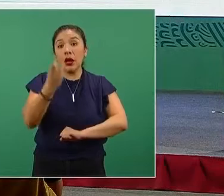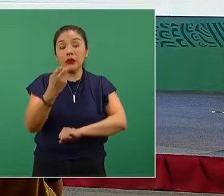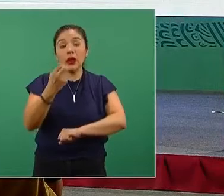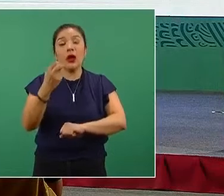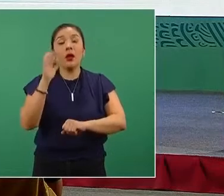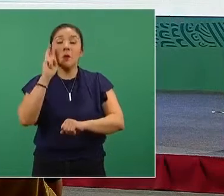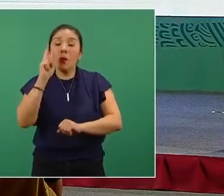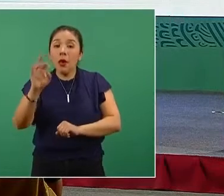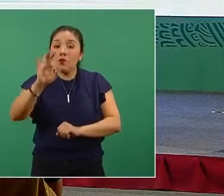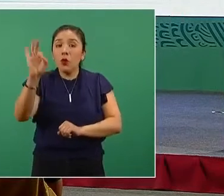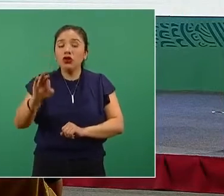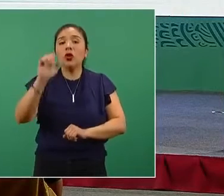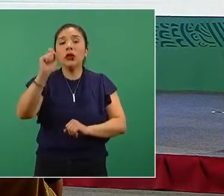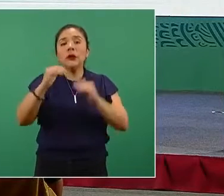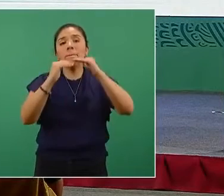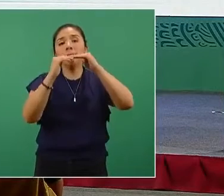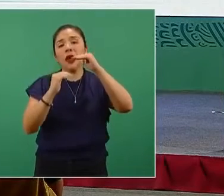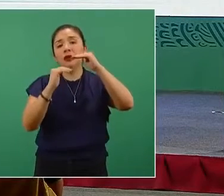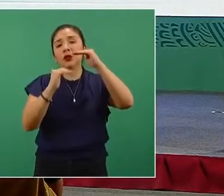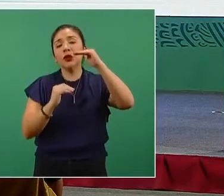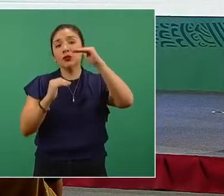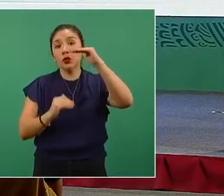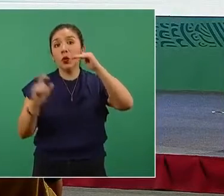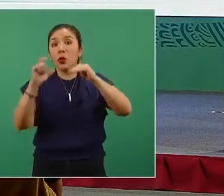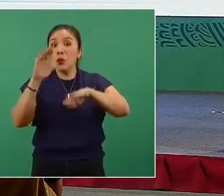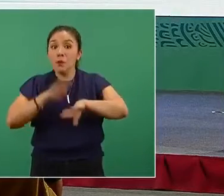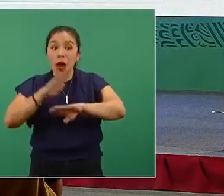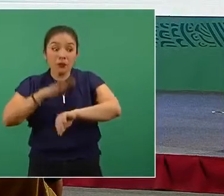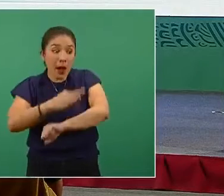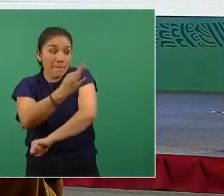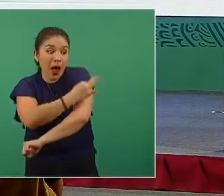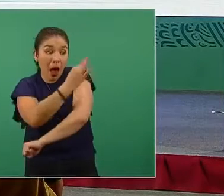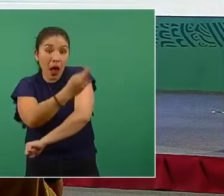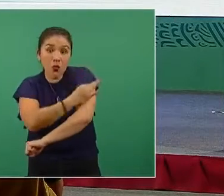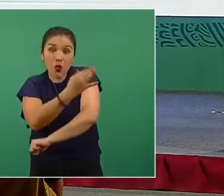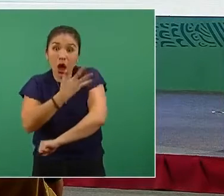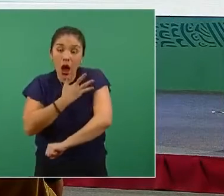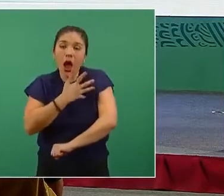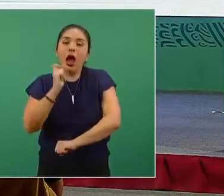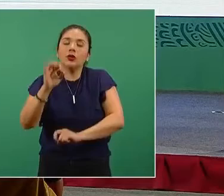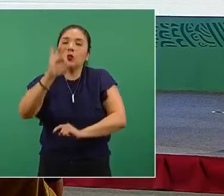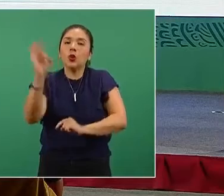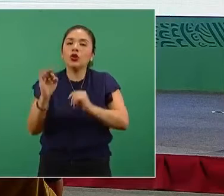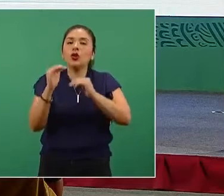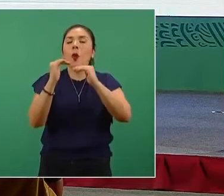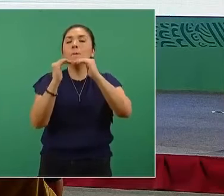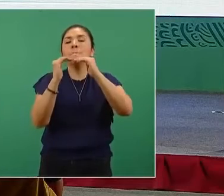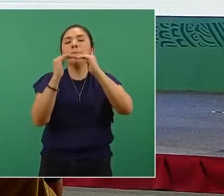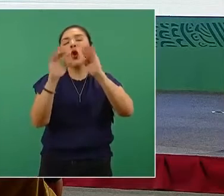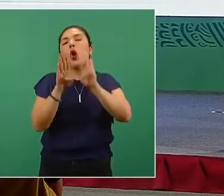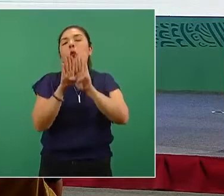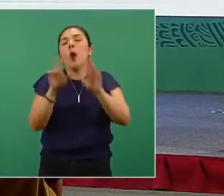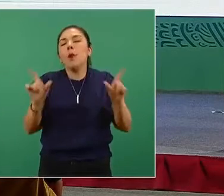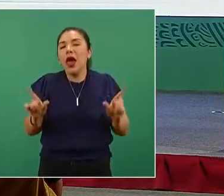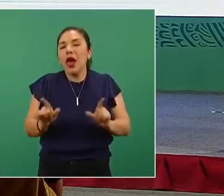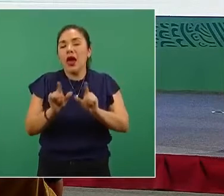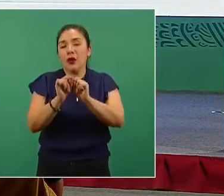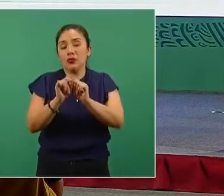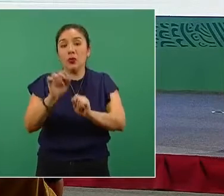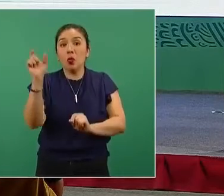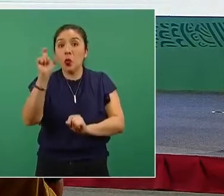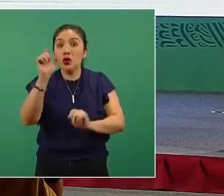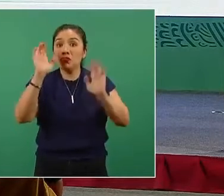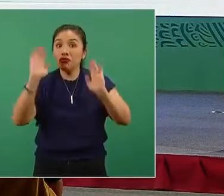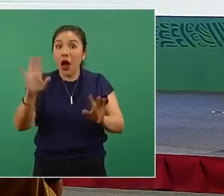apliquemos vacunas, este porcentaje se va a hacer mayor. Por supuesto, llegará un punto en donde las vacunas recibidas sean el total